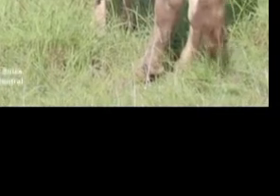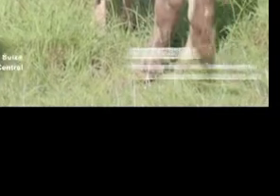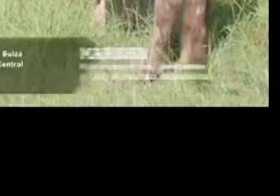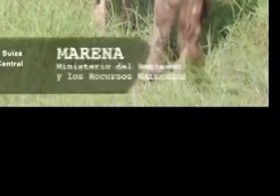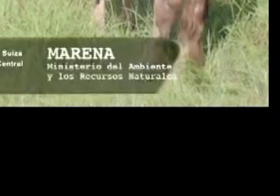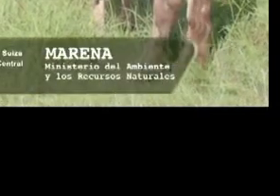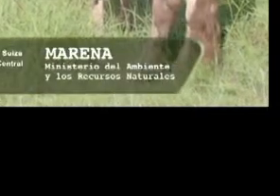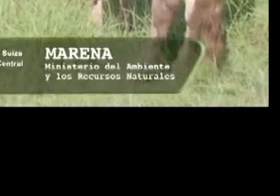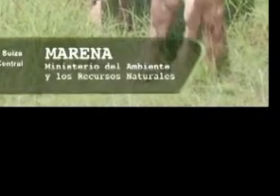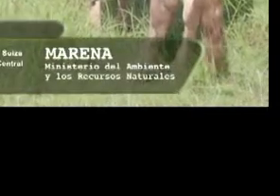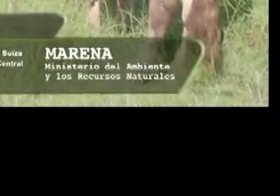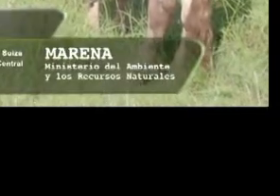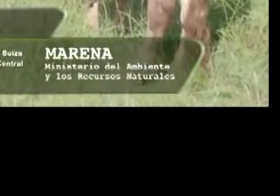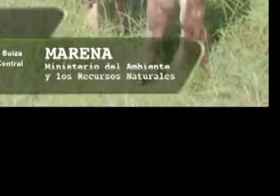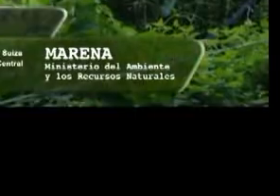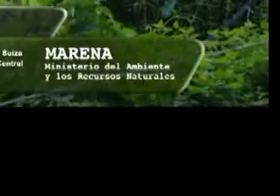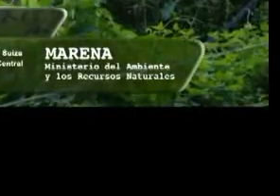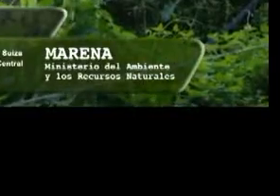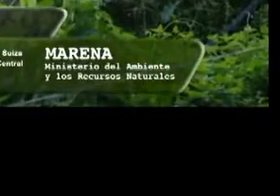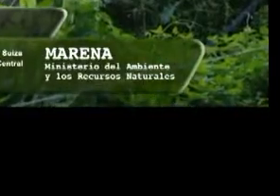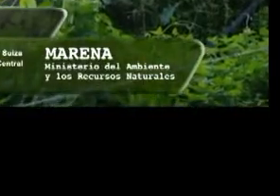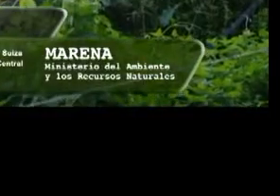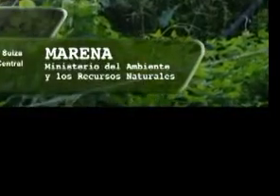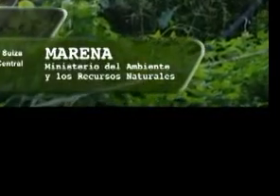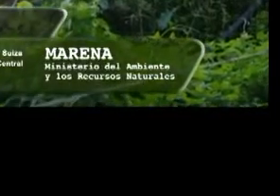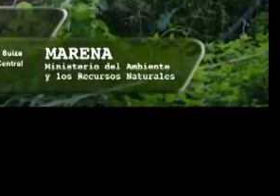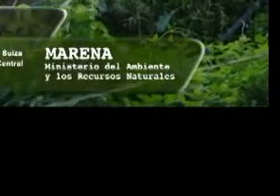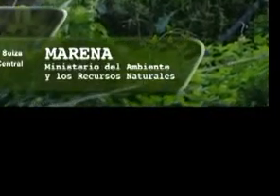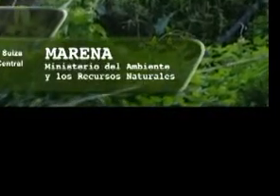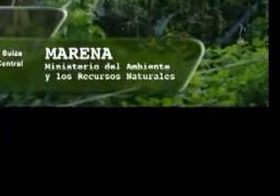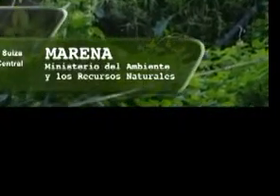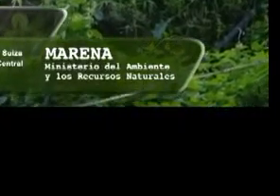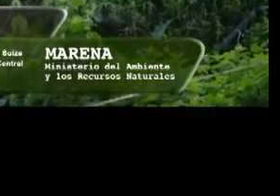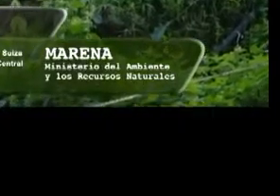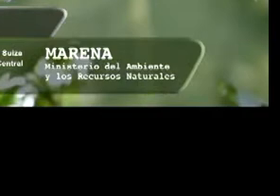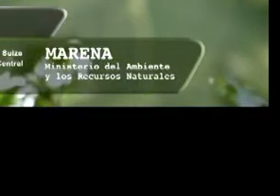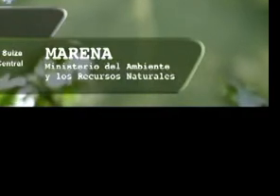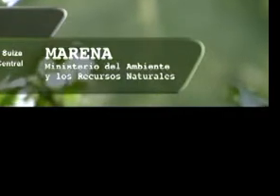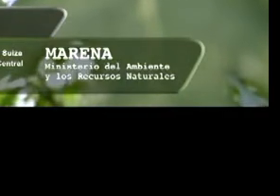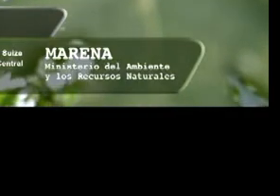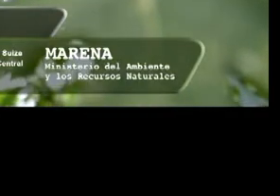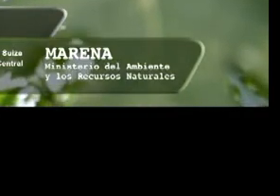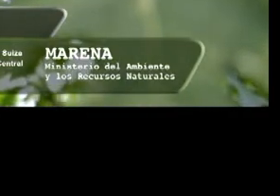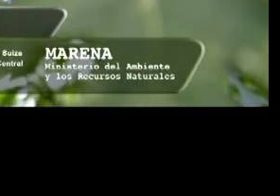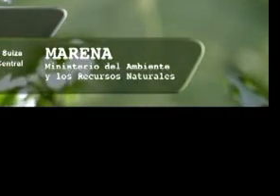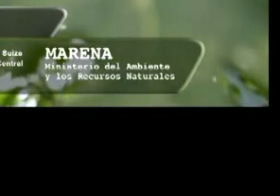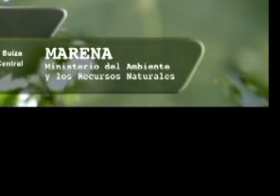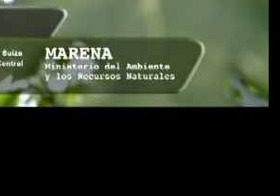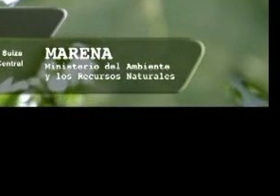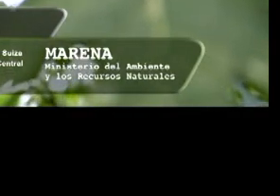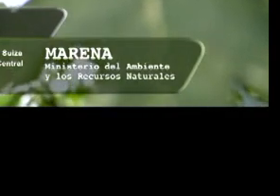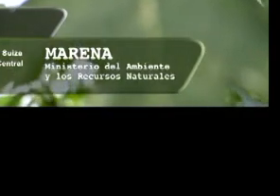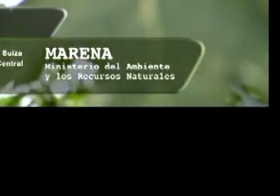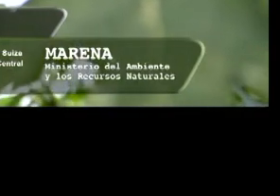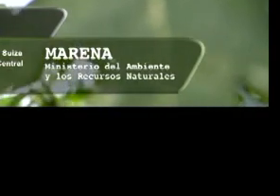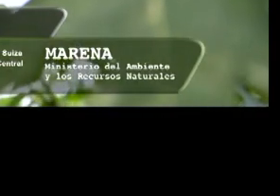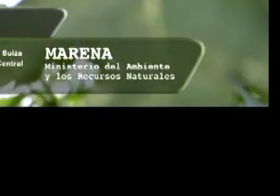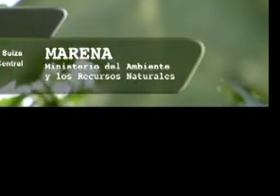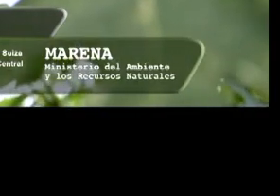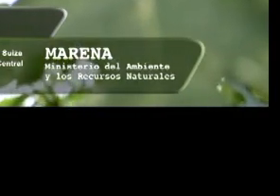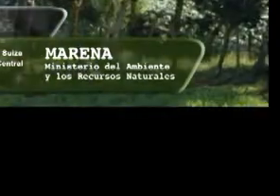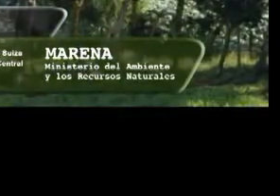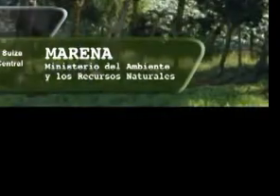Buenas prácticas en los rubros ganadero y agrícolas son necesarias para mitigar el cambio climático. El sistema agroforestal es